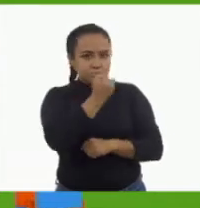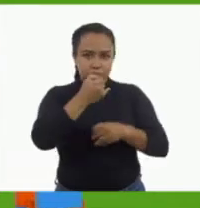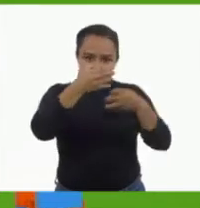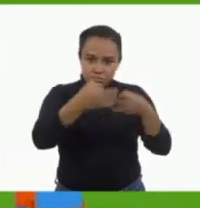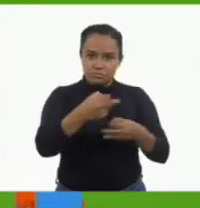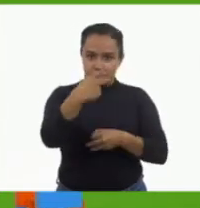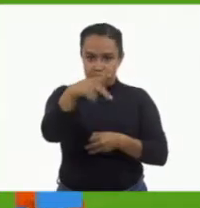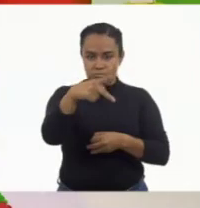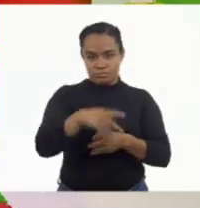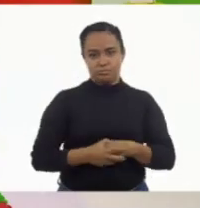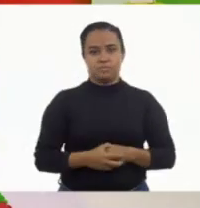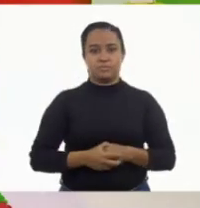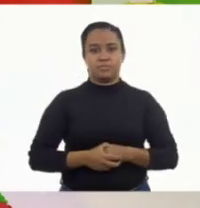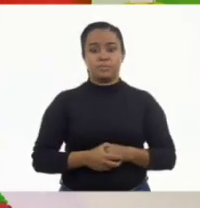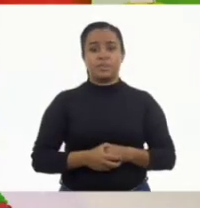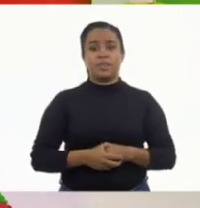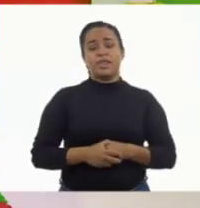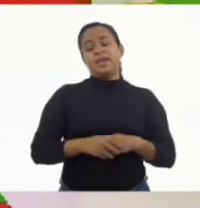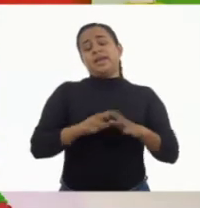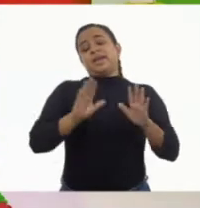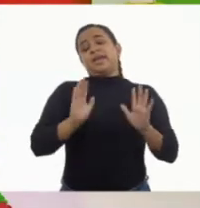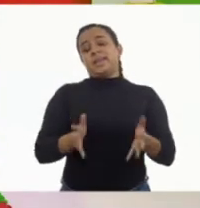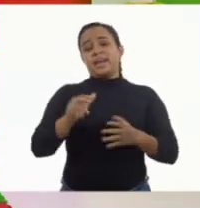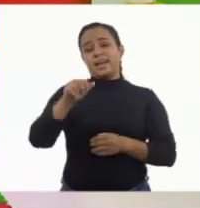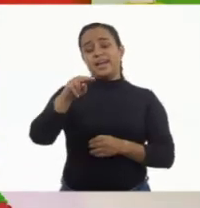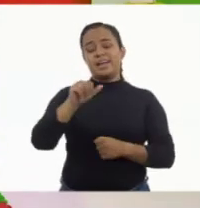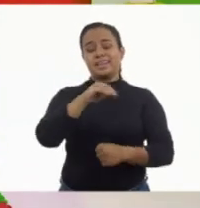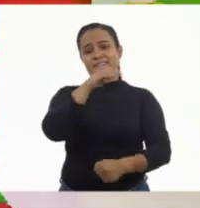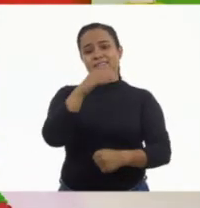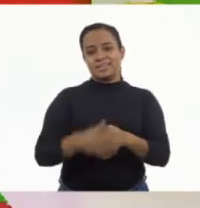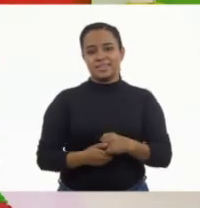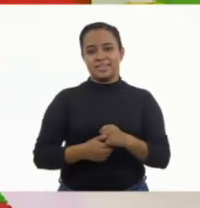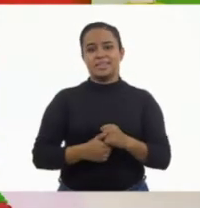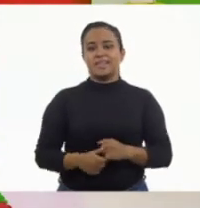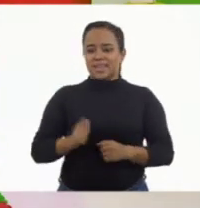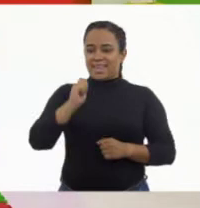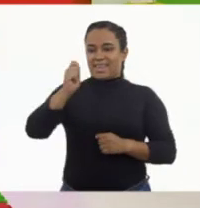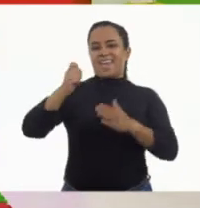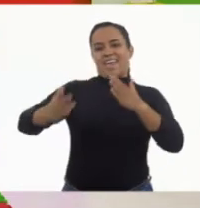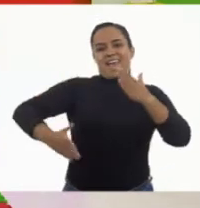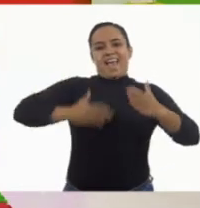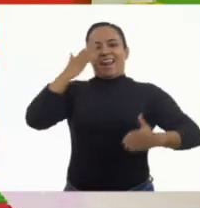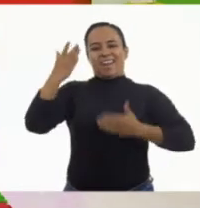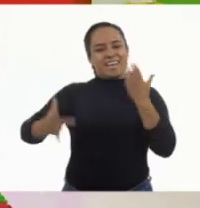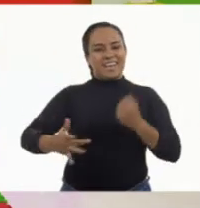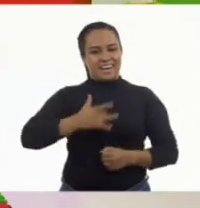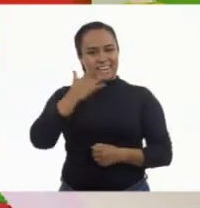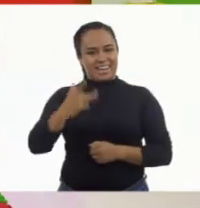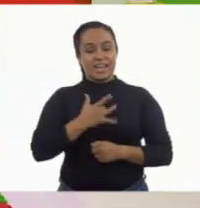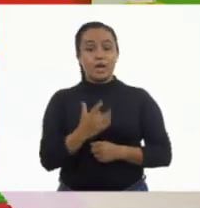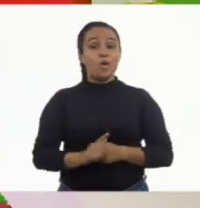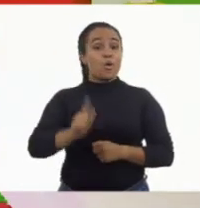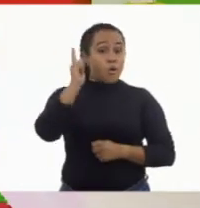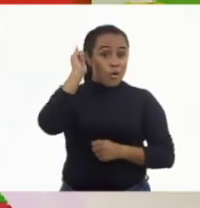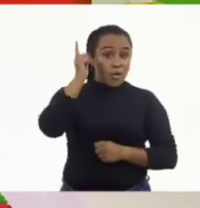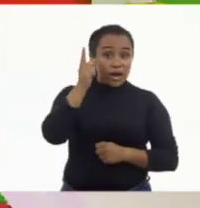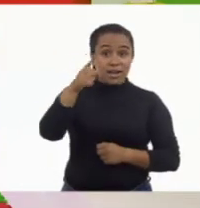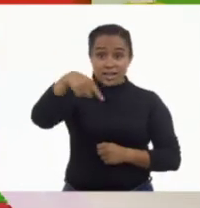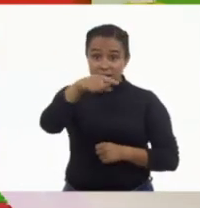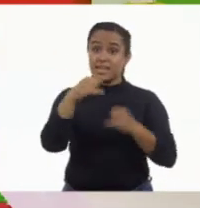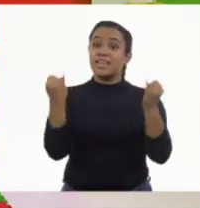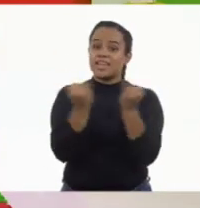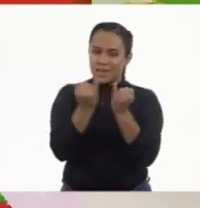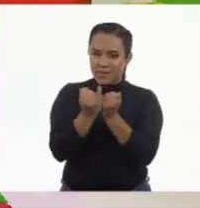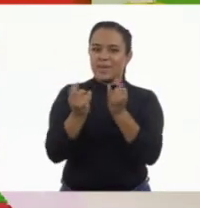lengua materna. ¡Ay, Ana! Por hoy hemos terminado con ¡qué alegría me da! Esperamos que lo hayan